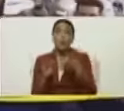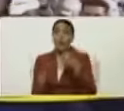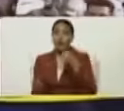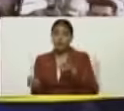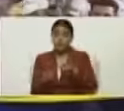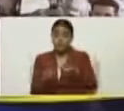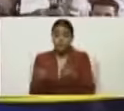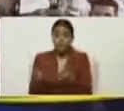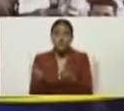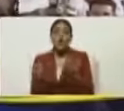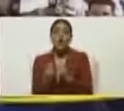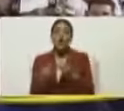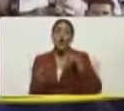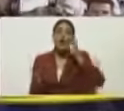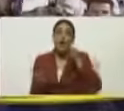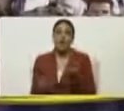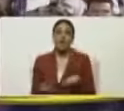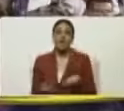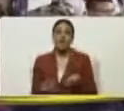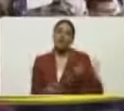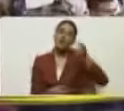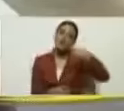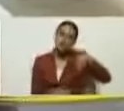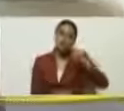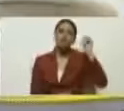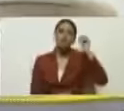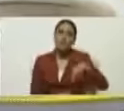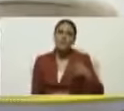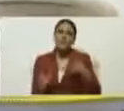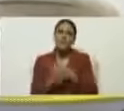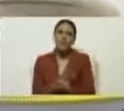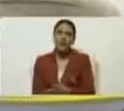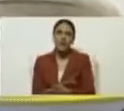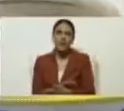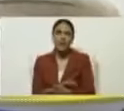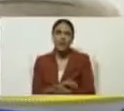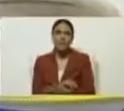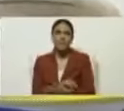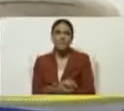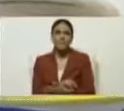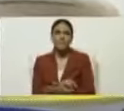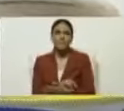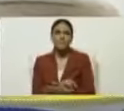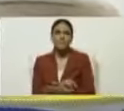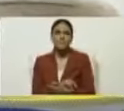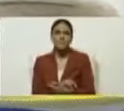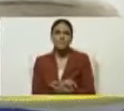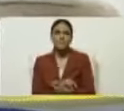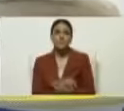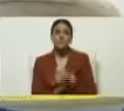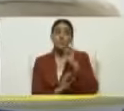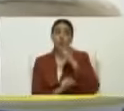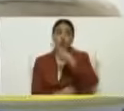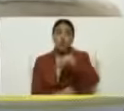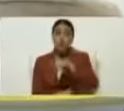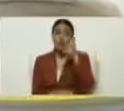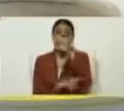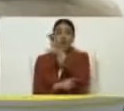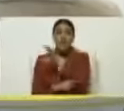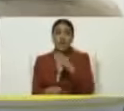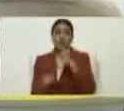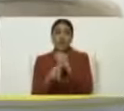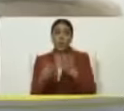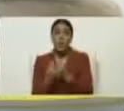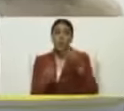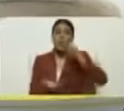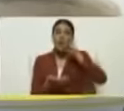Bueno, compañero presidente, nosotros también, lo que es la parte del café, en todo lo que son los estados cafetaleros, tenemos